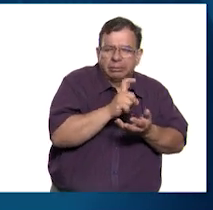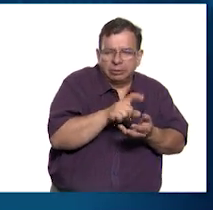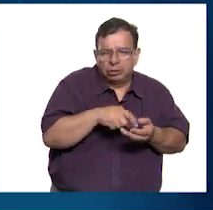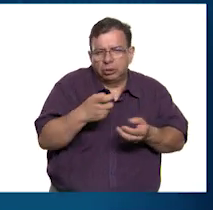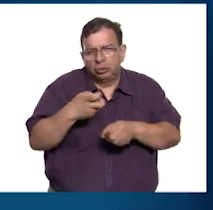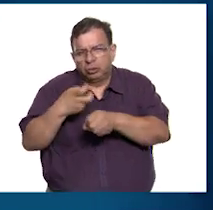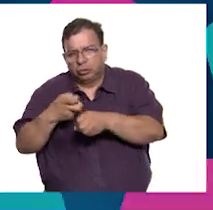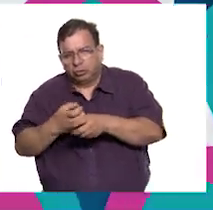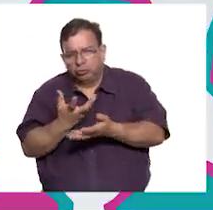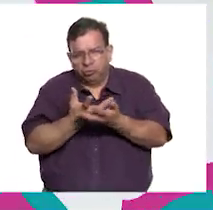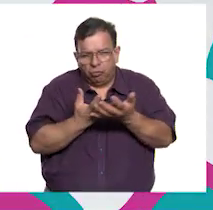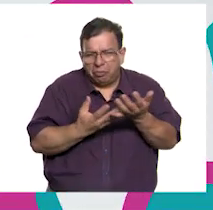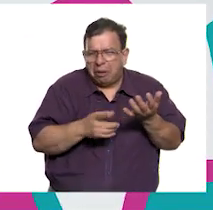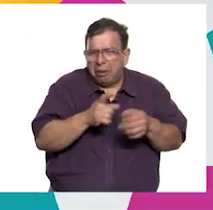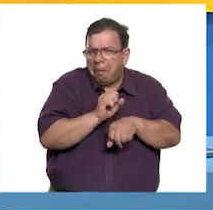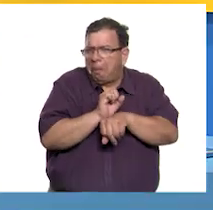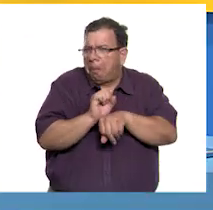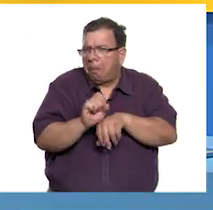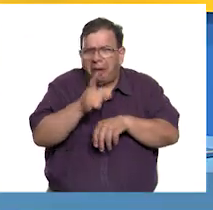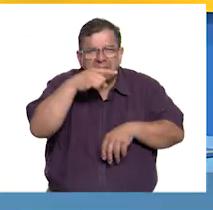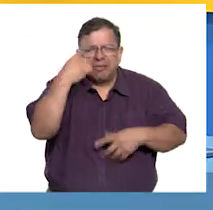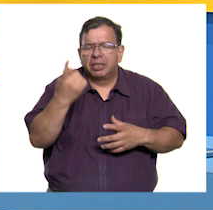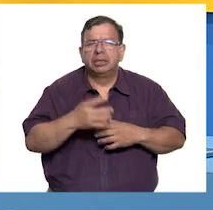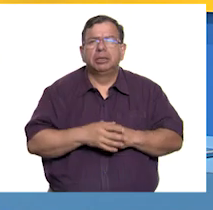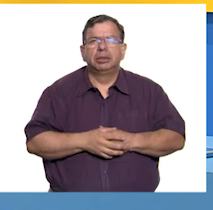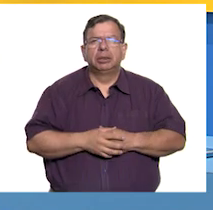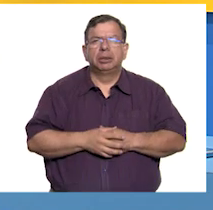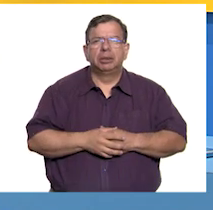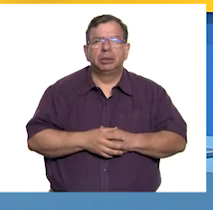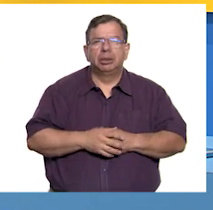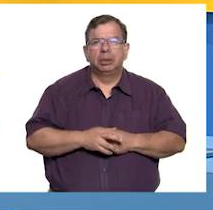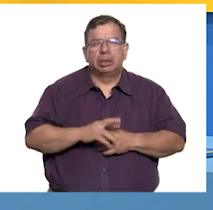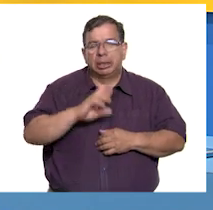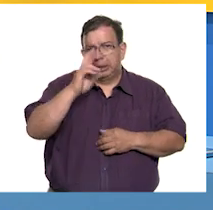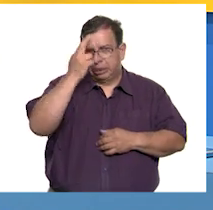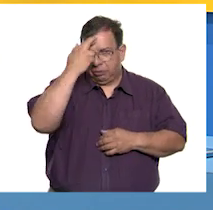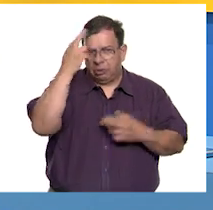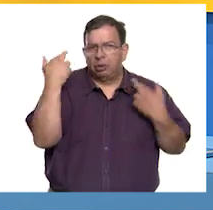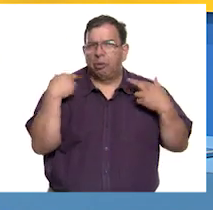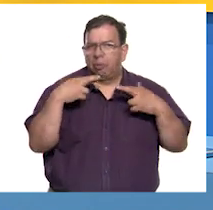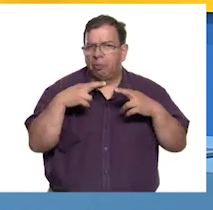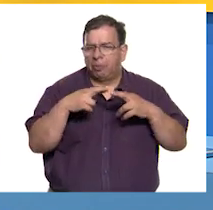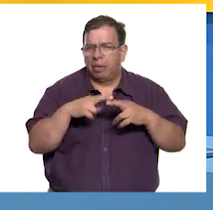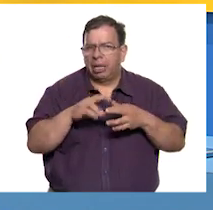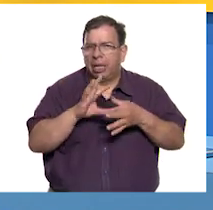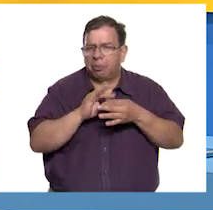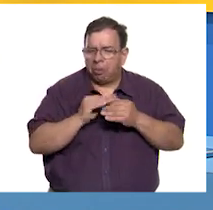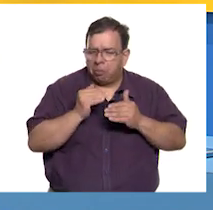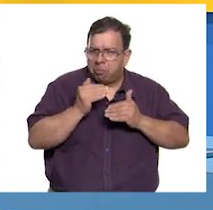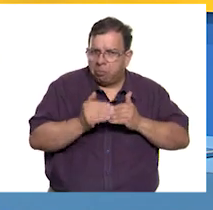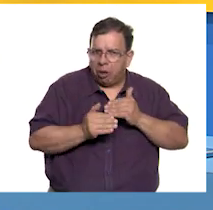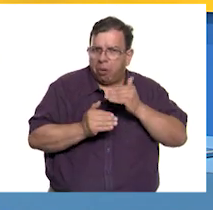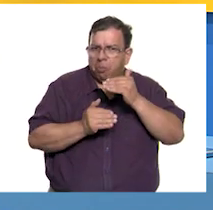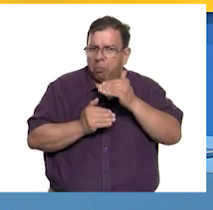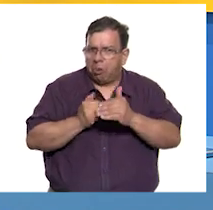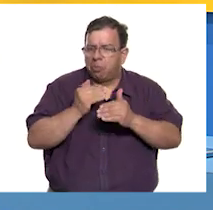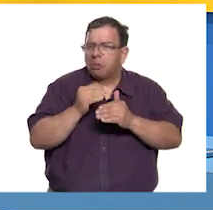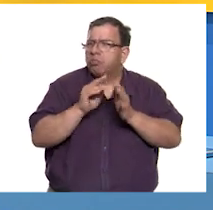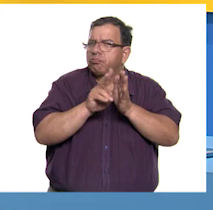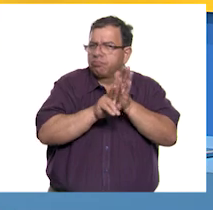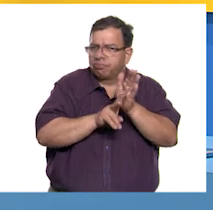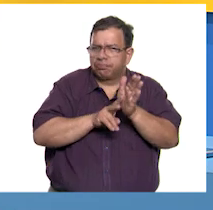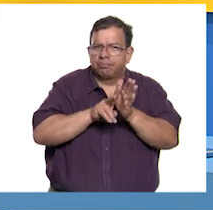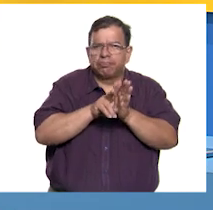forma muy sencilla. Sí, y recuerdo que la profesora Andrea nos explicó el proceso mediante un video